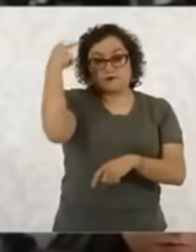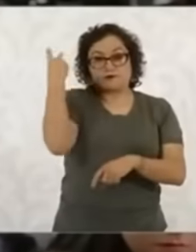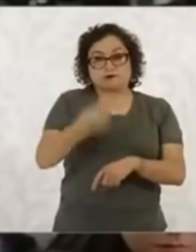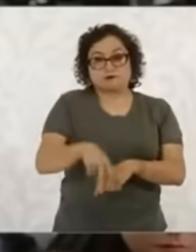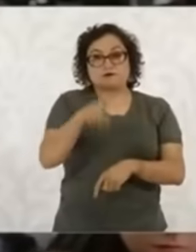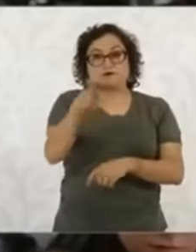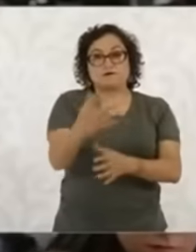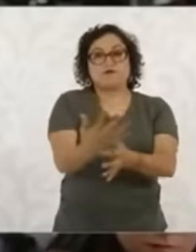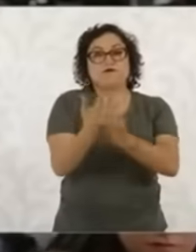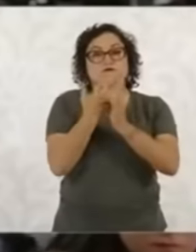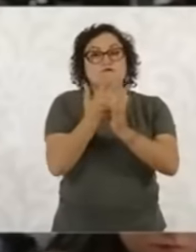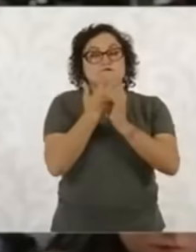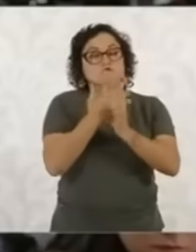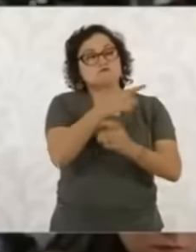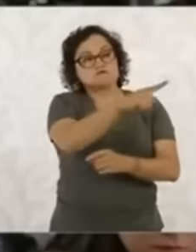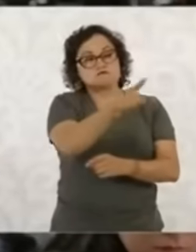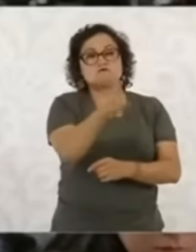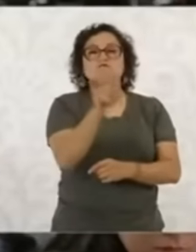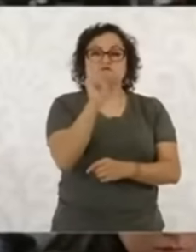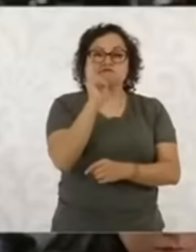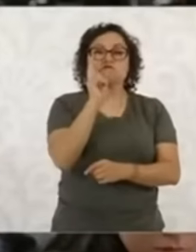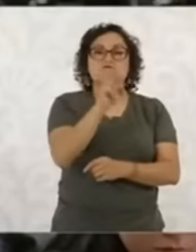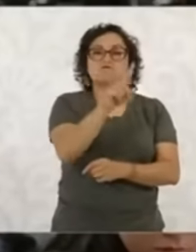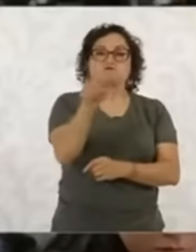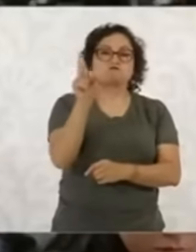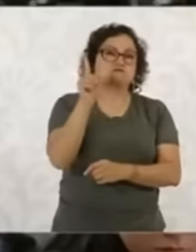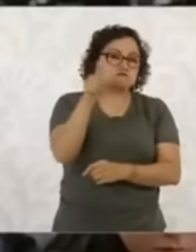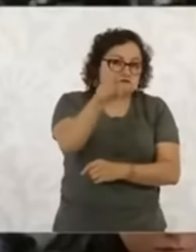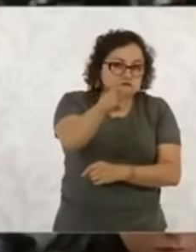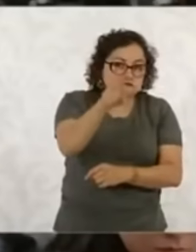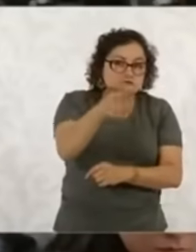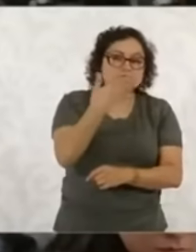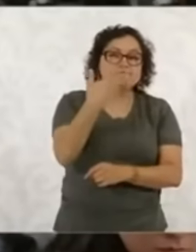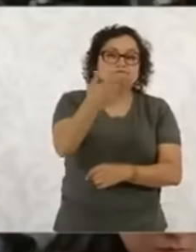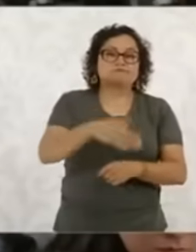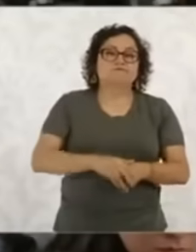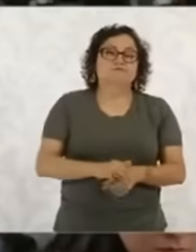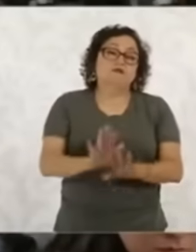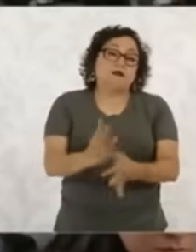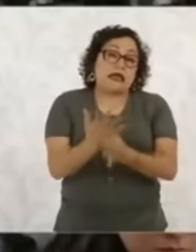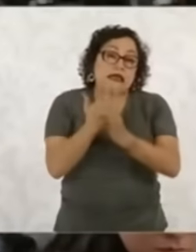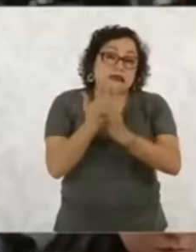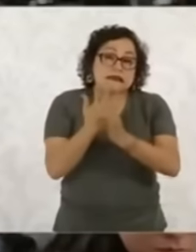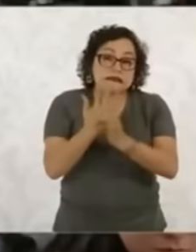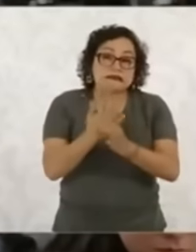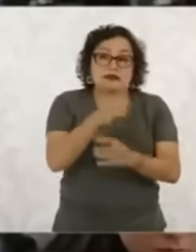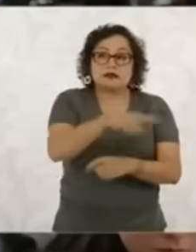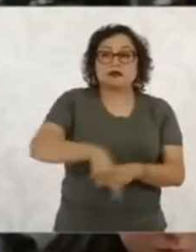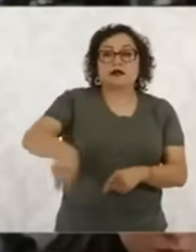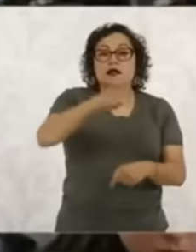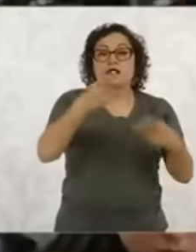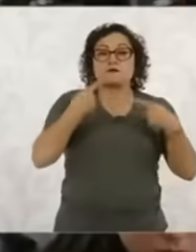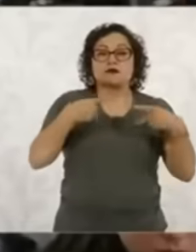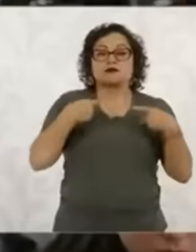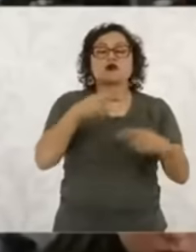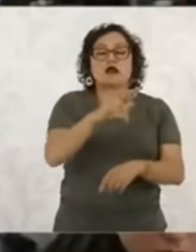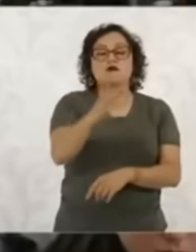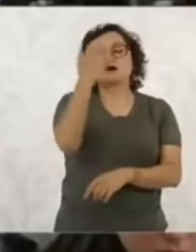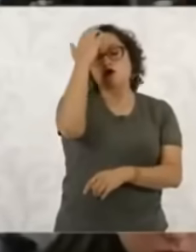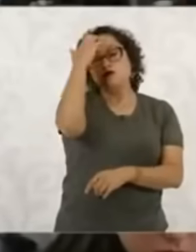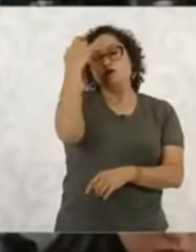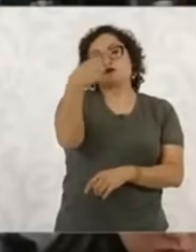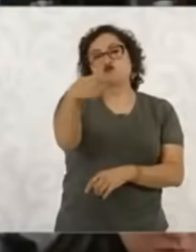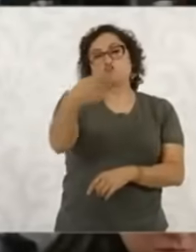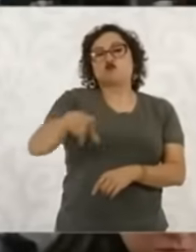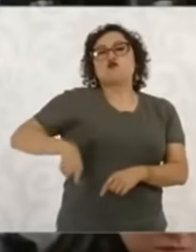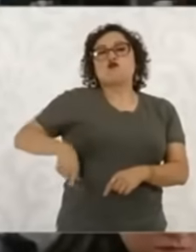usted. Según este estudio, la ciudadanía reconoce los resultados de su gobierno y afirma que su calidad